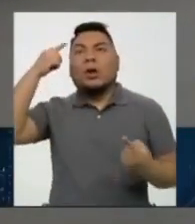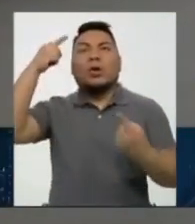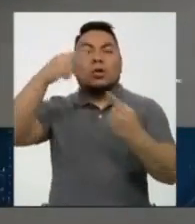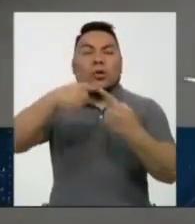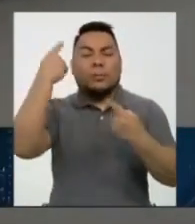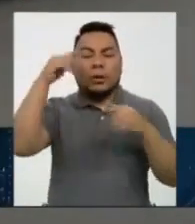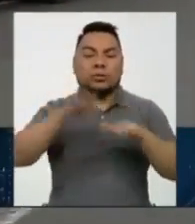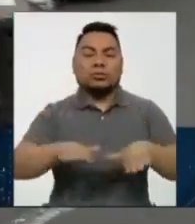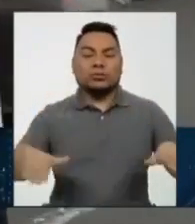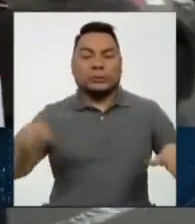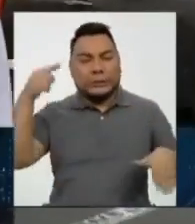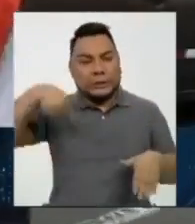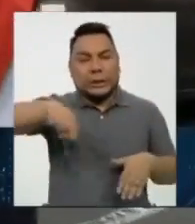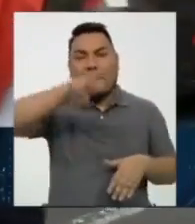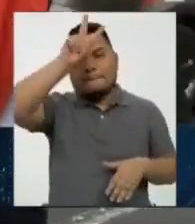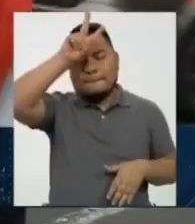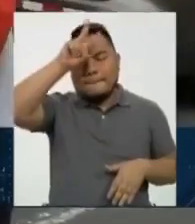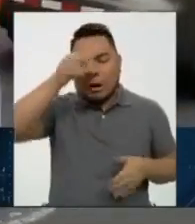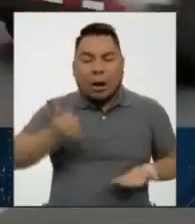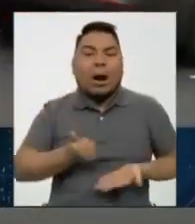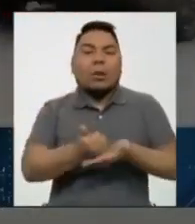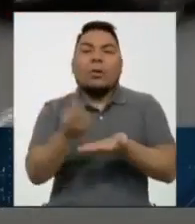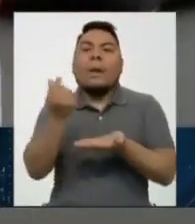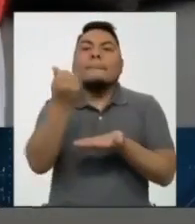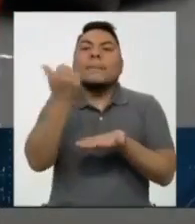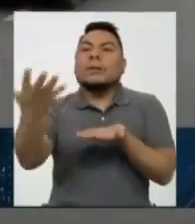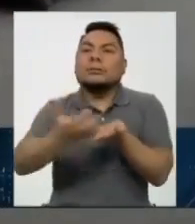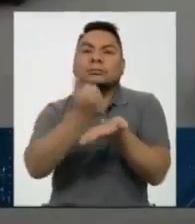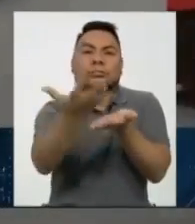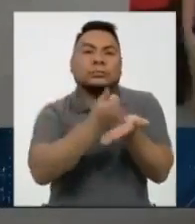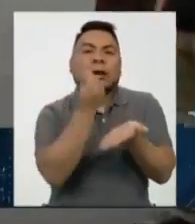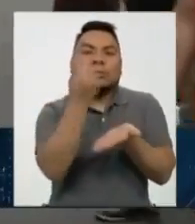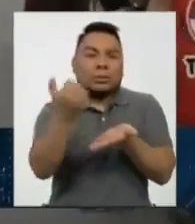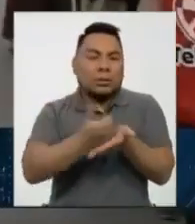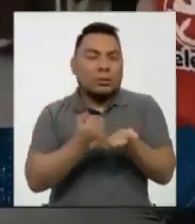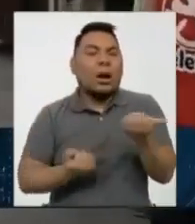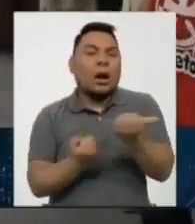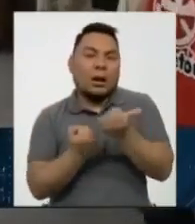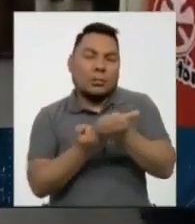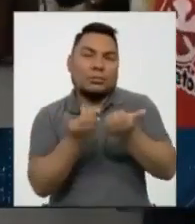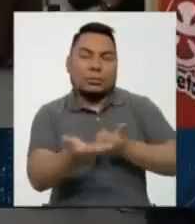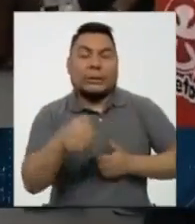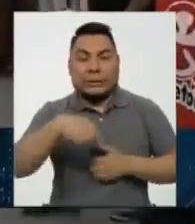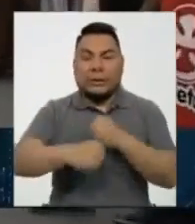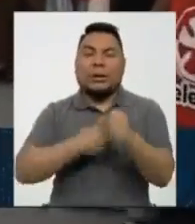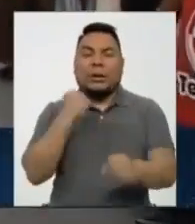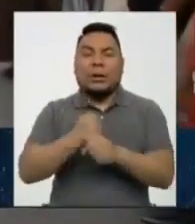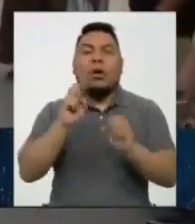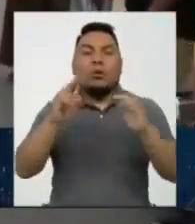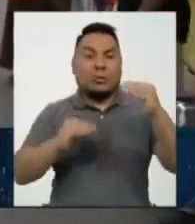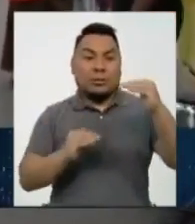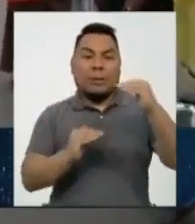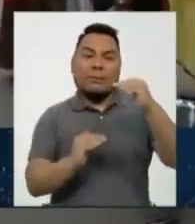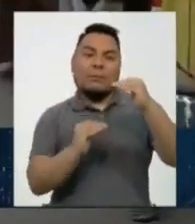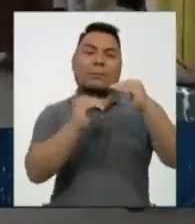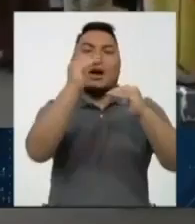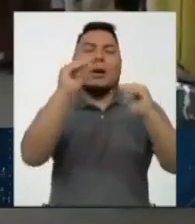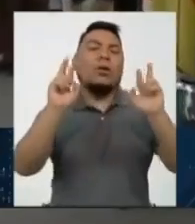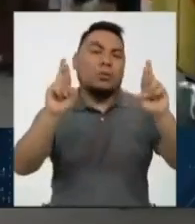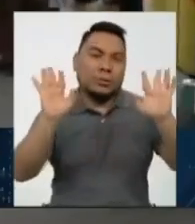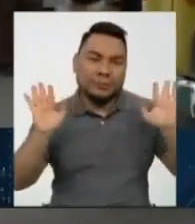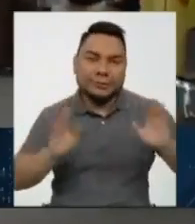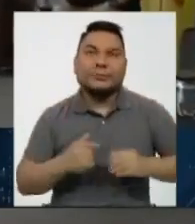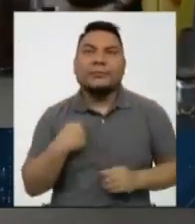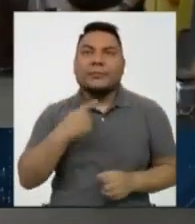de nuestro país, del Perú, y nada, ayudar, colaborar, y yo creo que este año sí se va a lograr más de la meta.